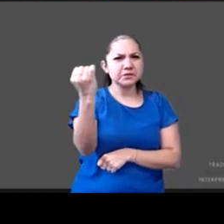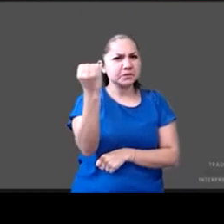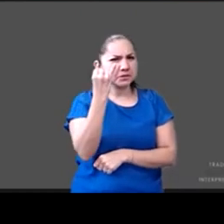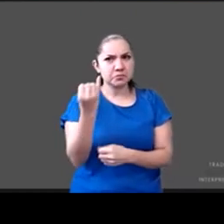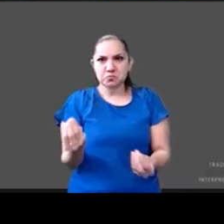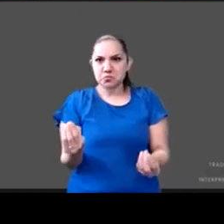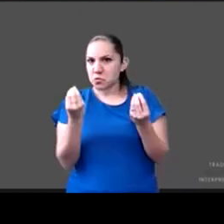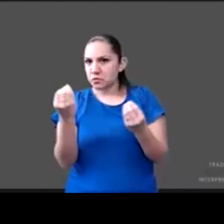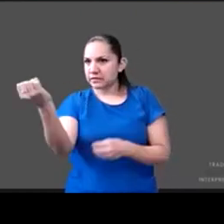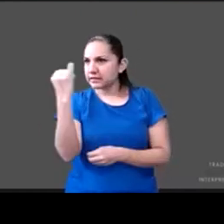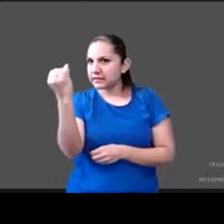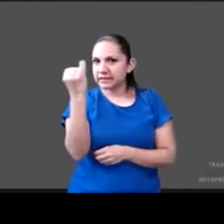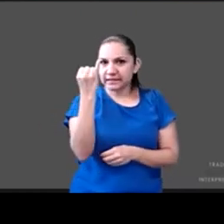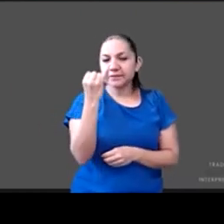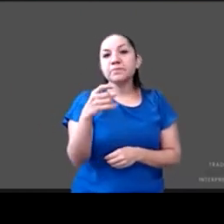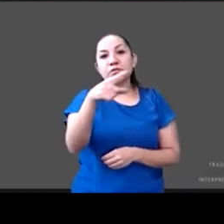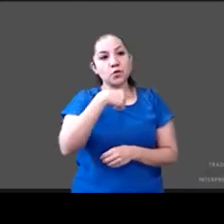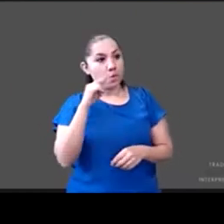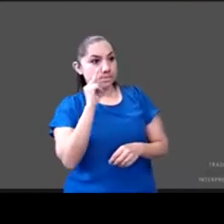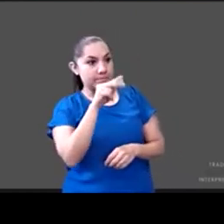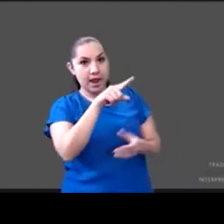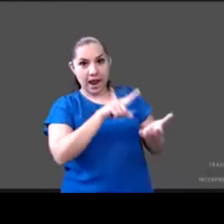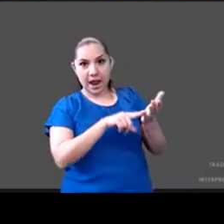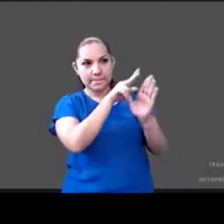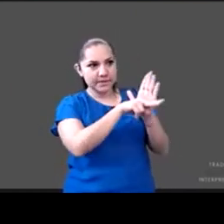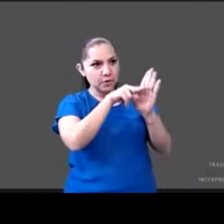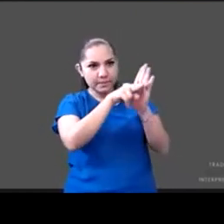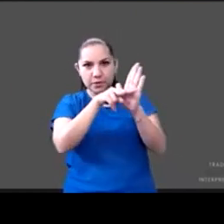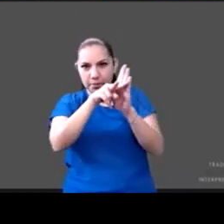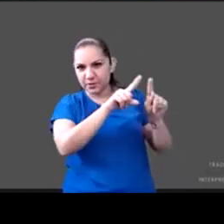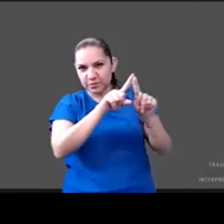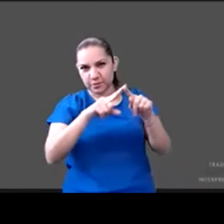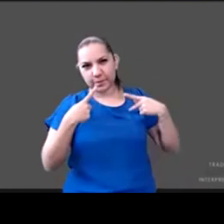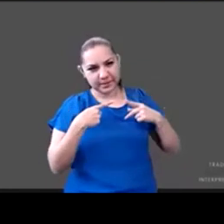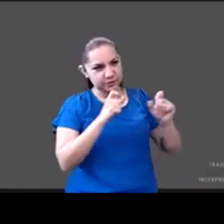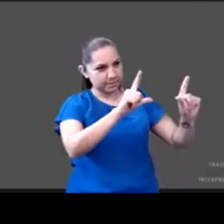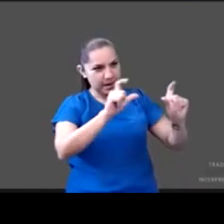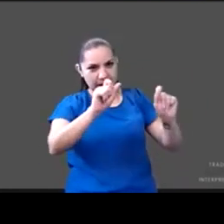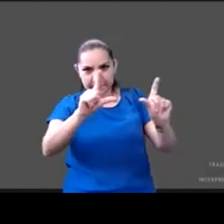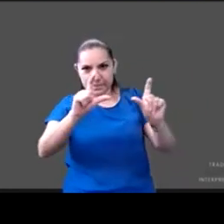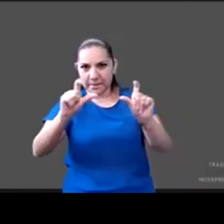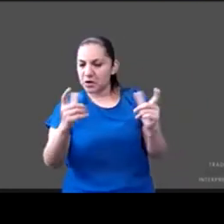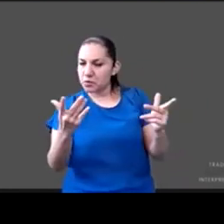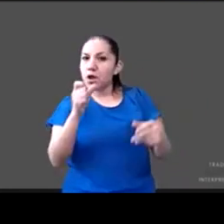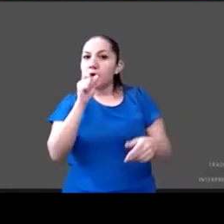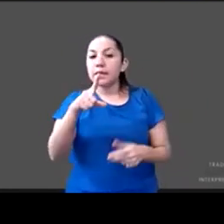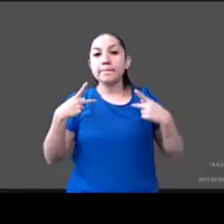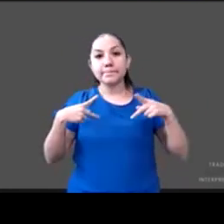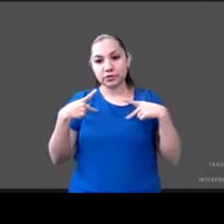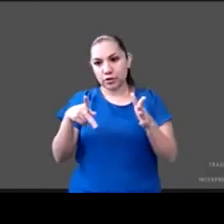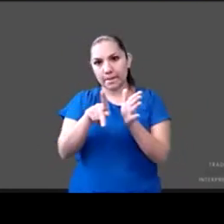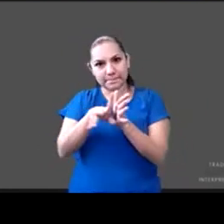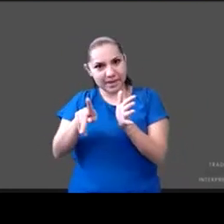vimos algunos en los videos, muy pocos, también periodistas. Tuvimos aquí a muchos,